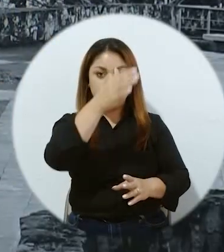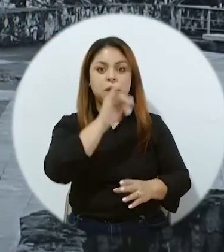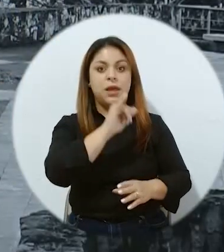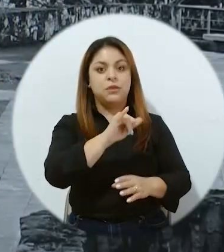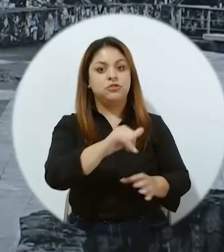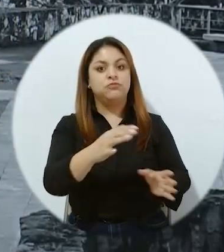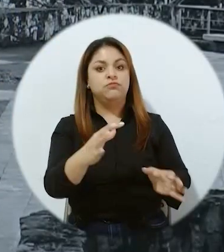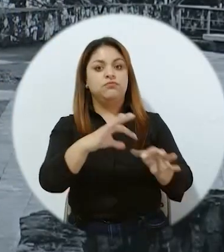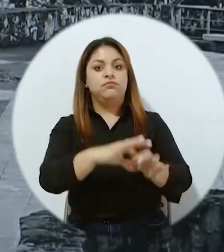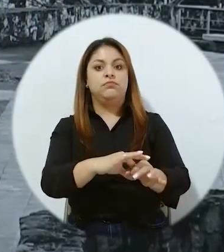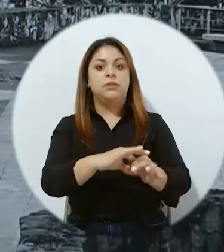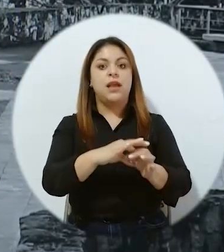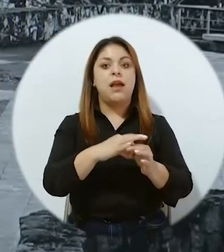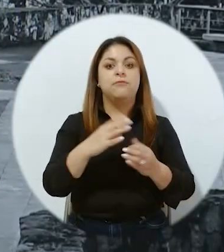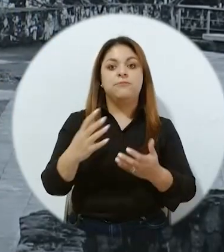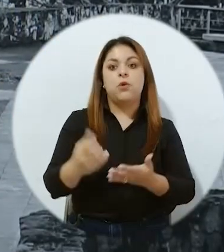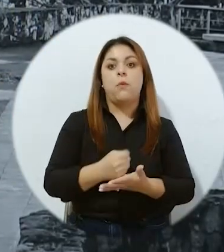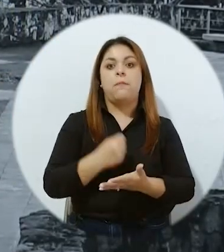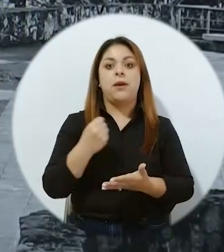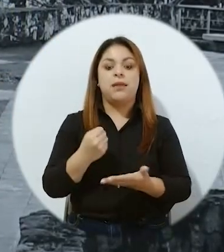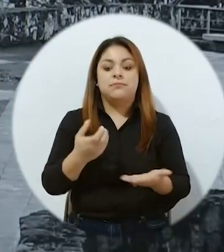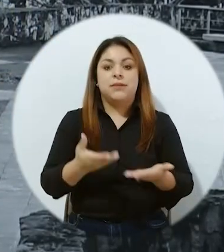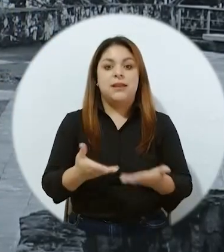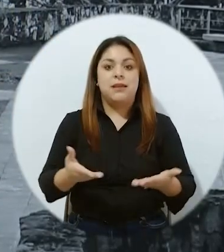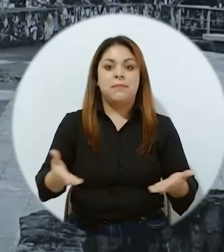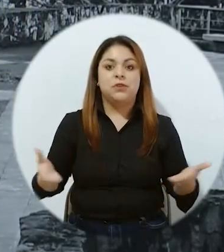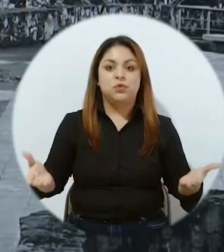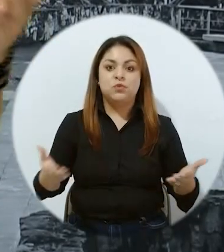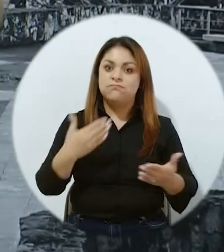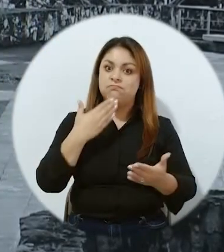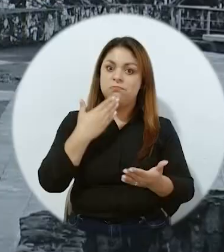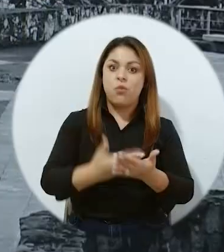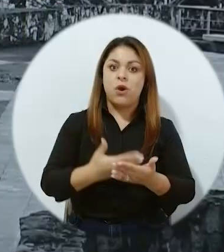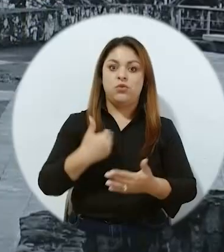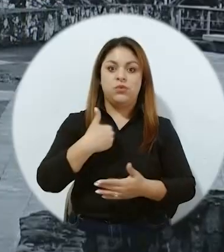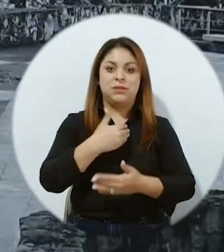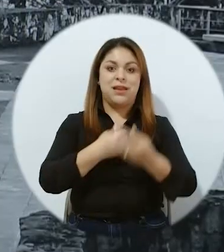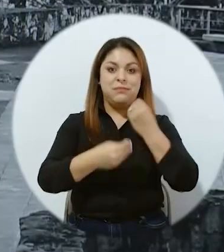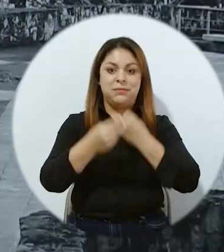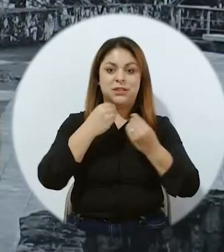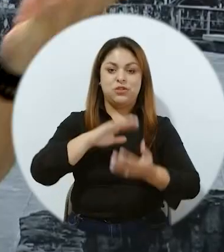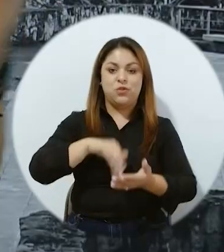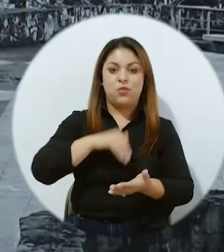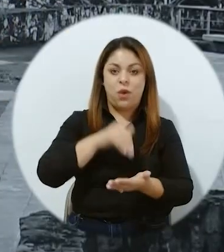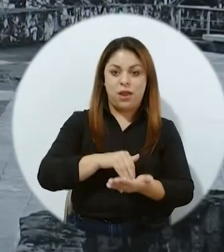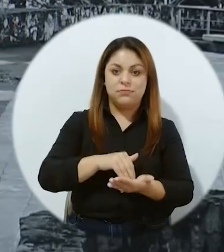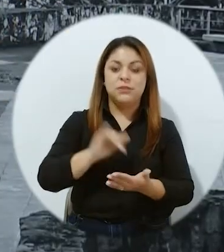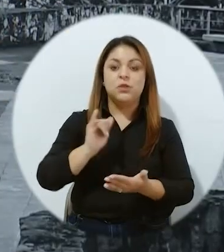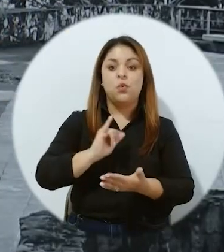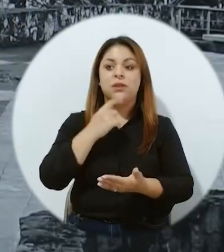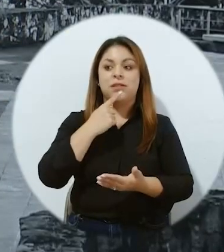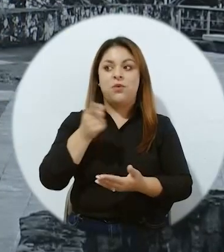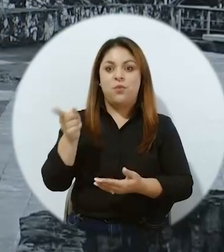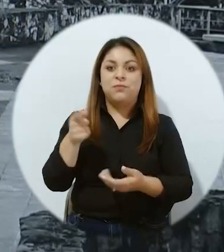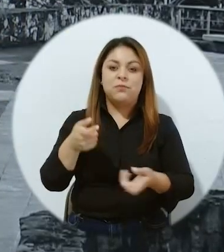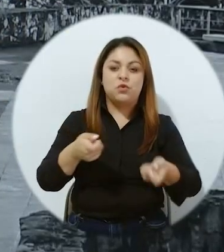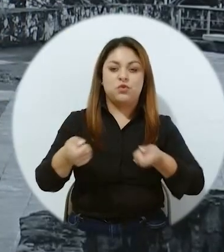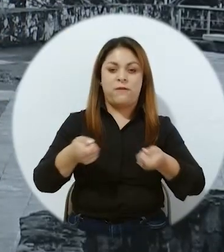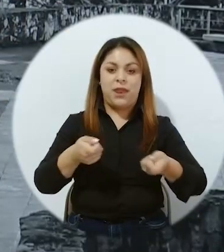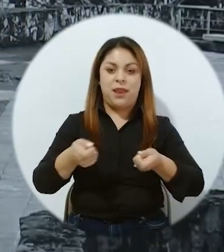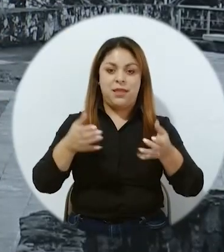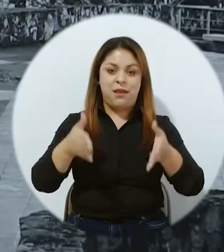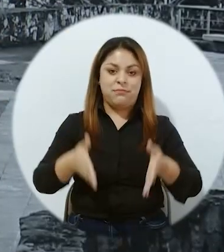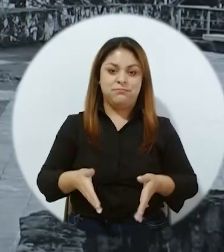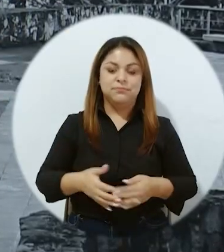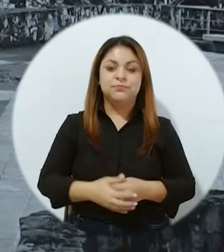muy asociado a la recuperación de aquellos elementos constitutivos de nuestra alimentación local, como muy bien lo dice Mardiel, de esta soberanía.